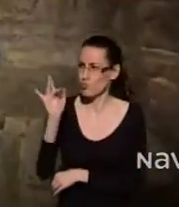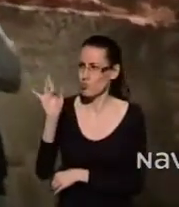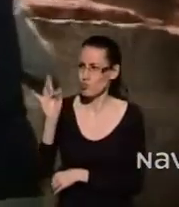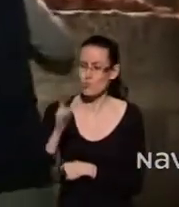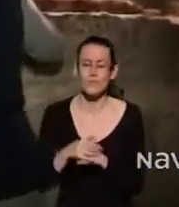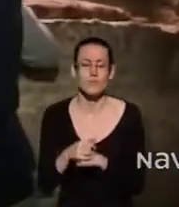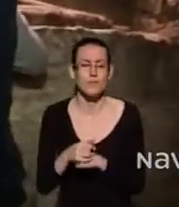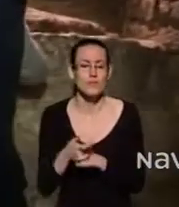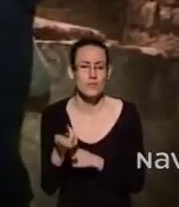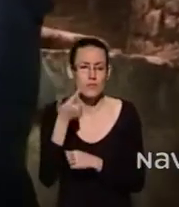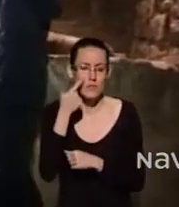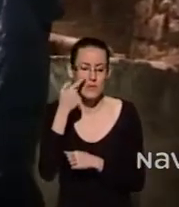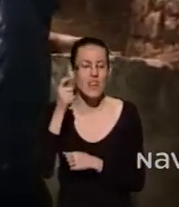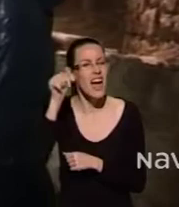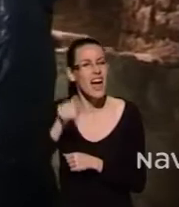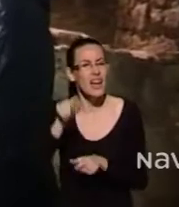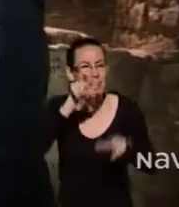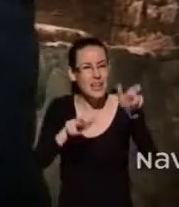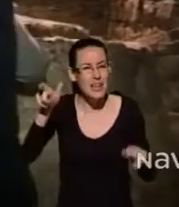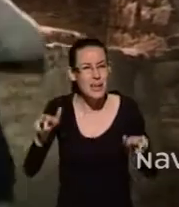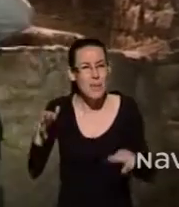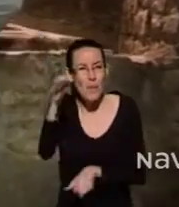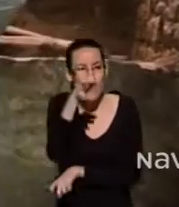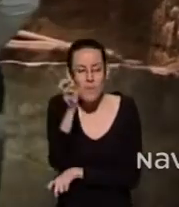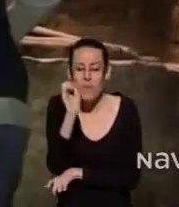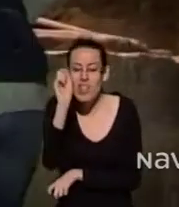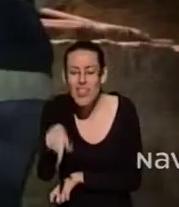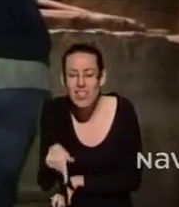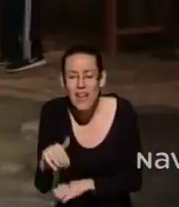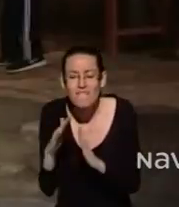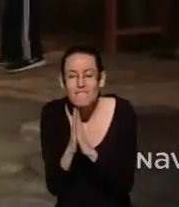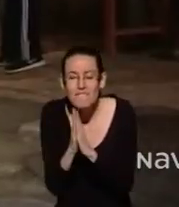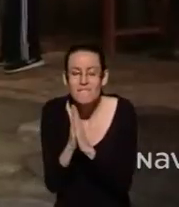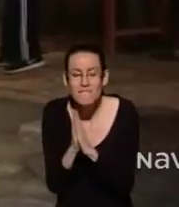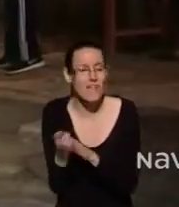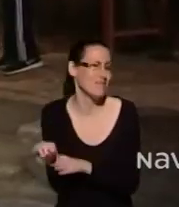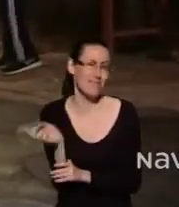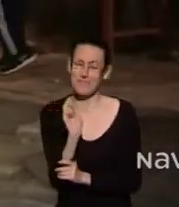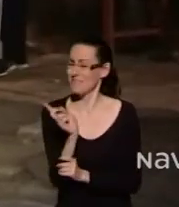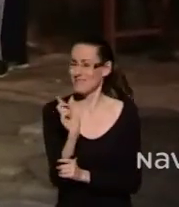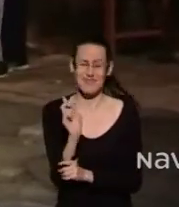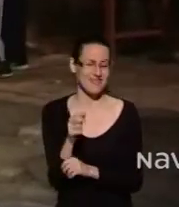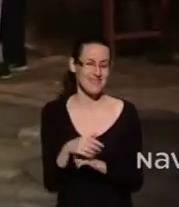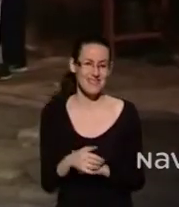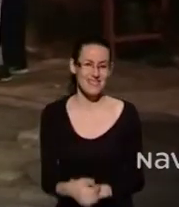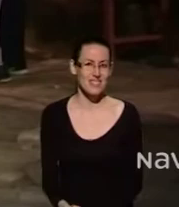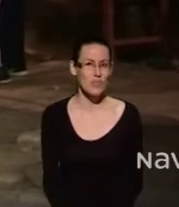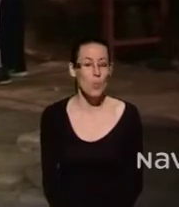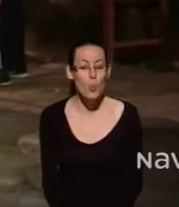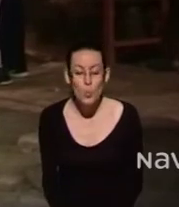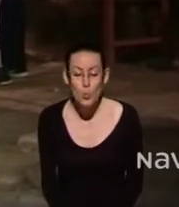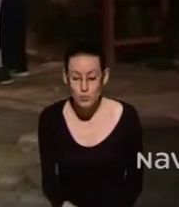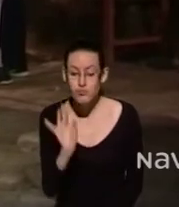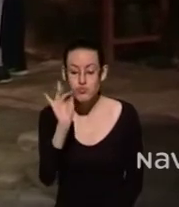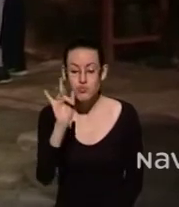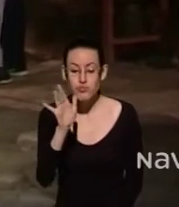¿y viene aquí gente a echar una monedita y pedir un deseo? Eso ¿O nada. Eso no sirve? Eso nada. Ahí va, pues sí que hay agua. Y